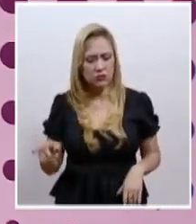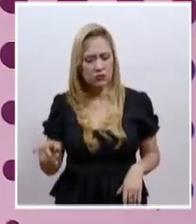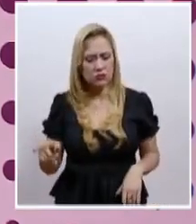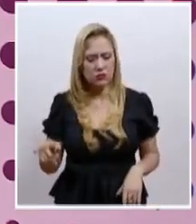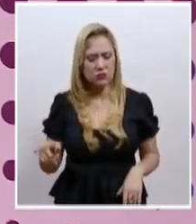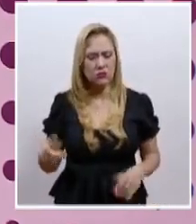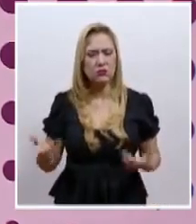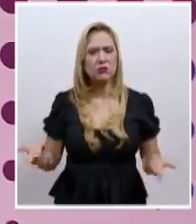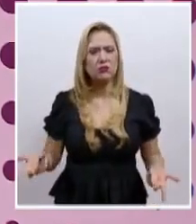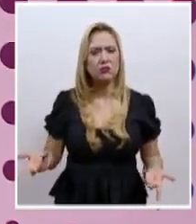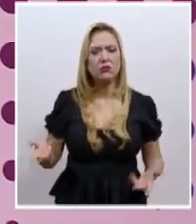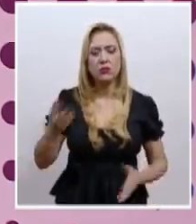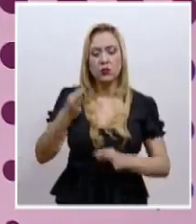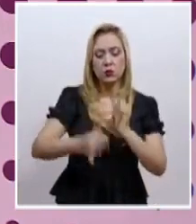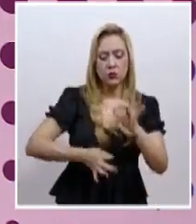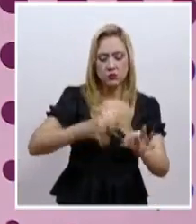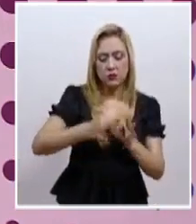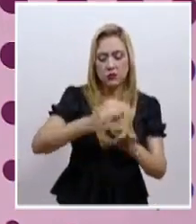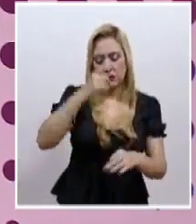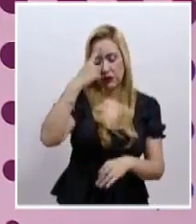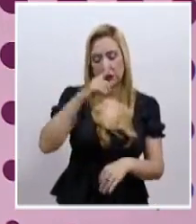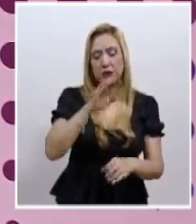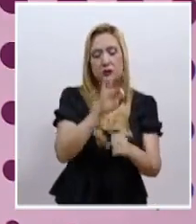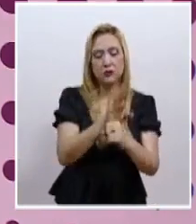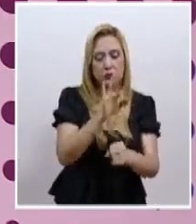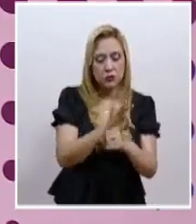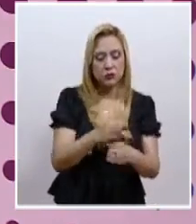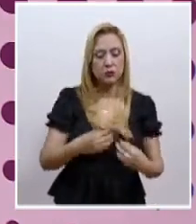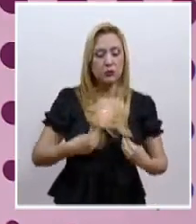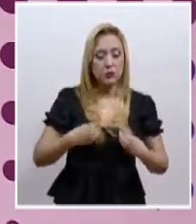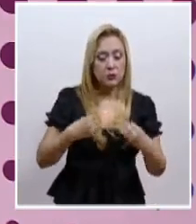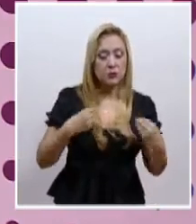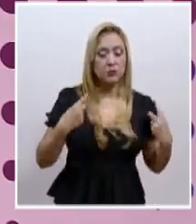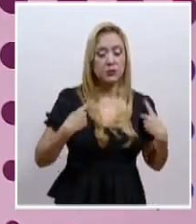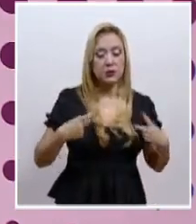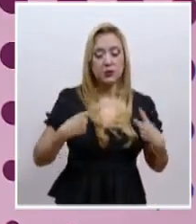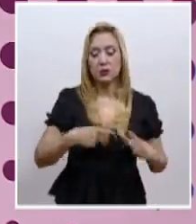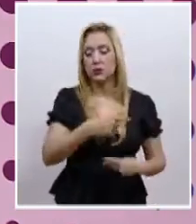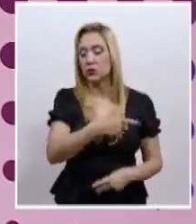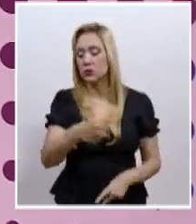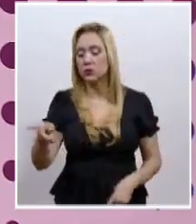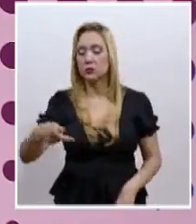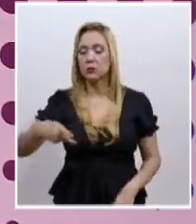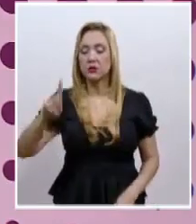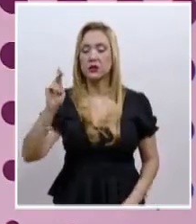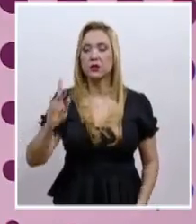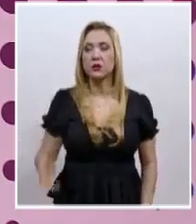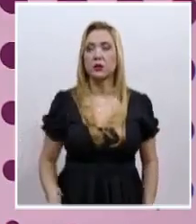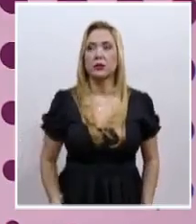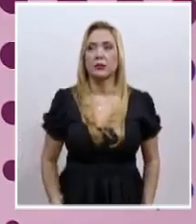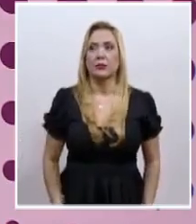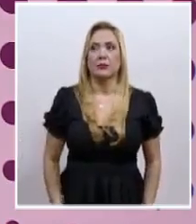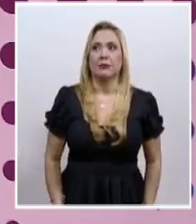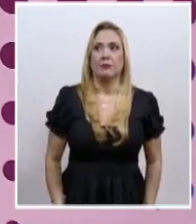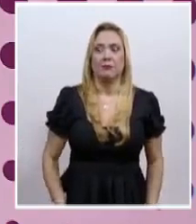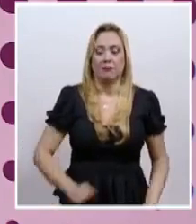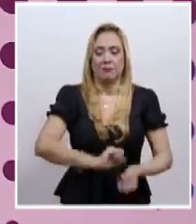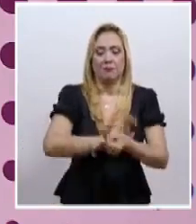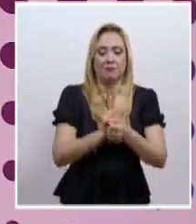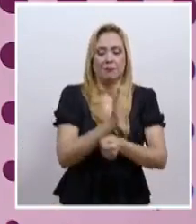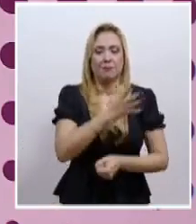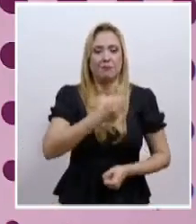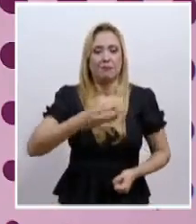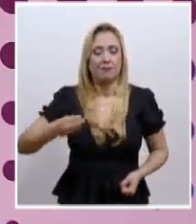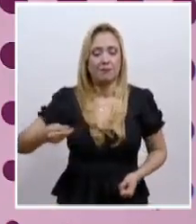una misión de cumplir con ciertos derechos, que es la protección a la vida, etcétera. Pero, dadas las circunstancias de pandemia y